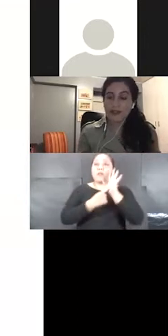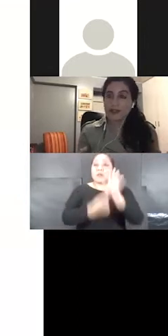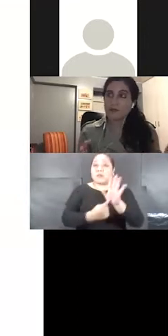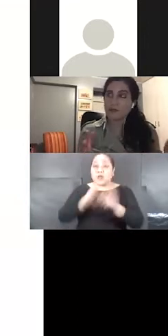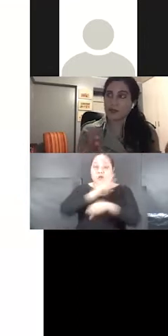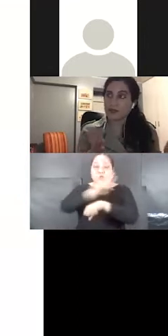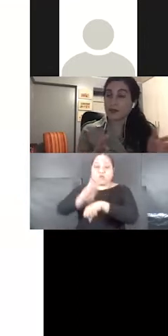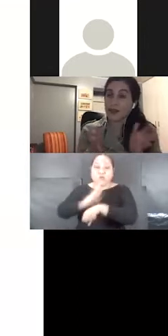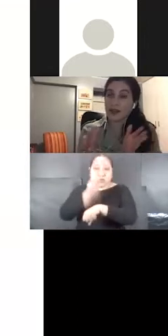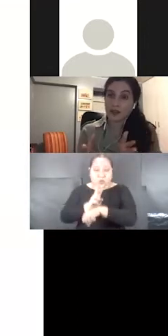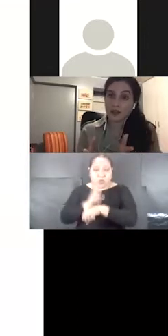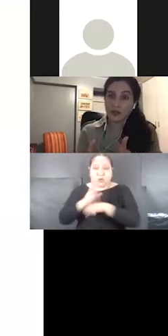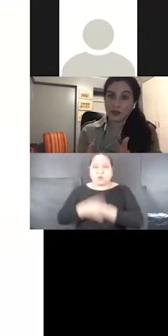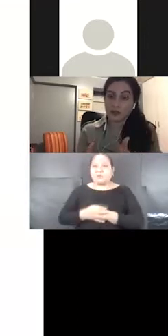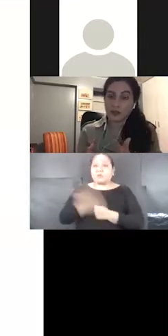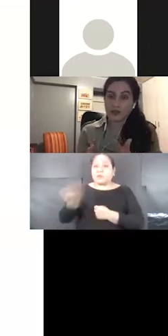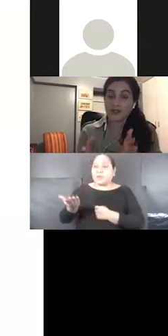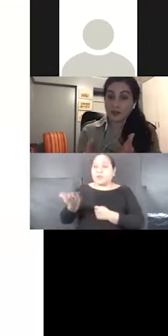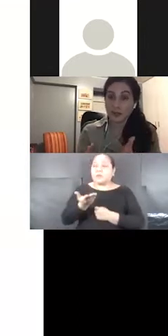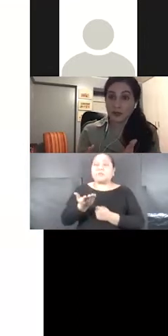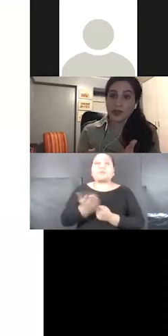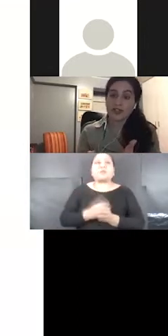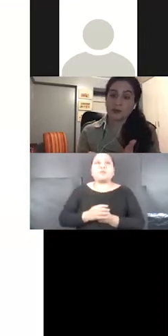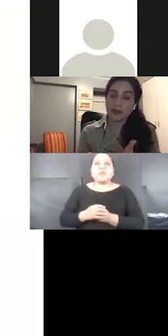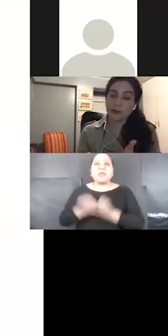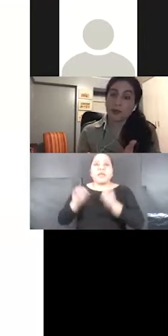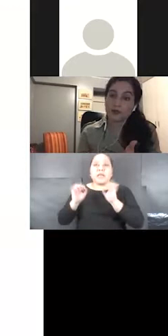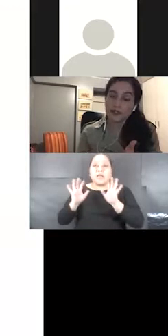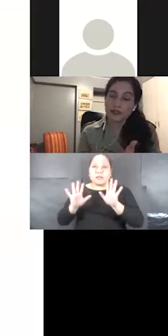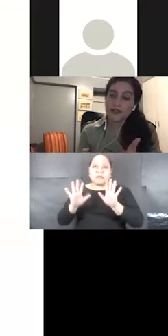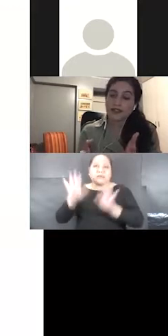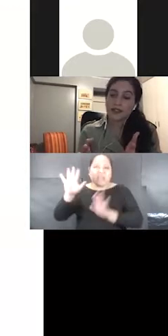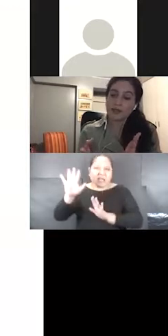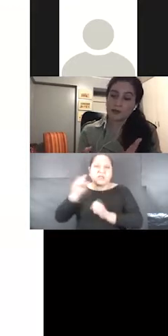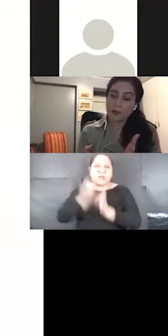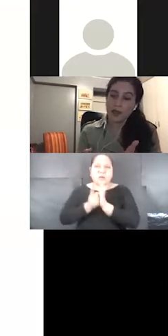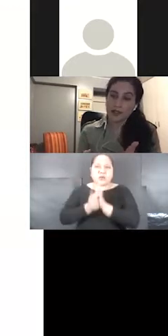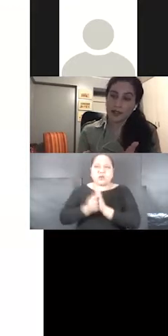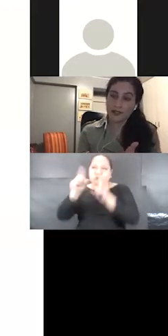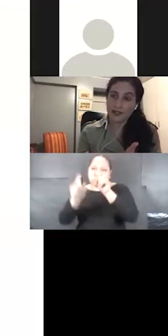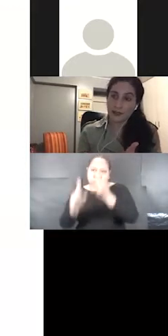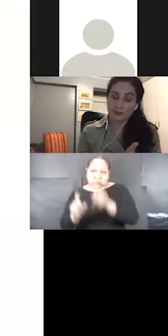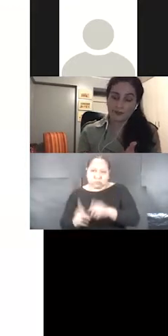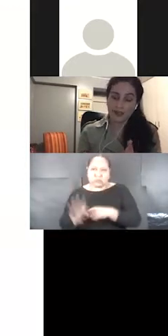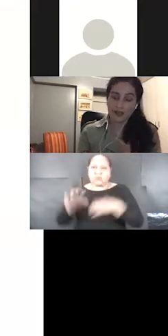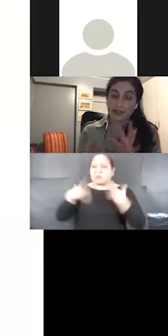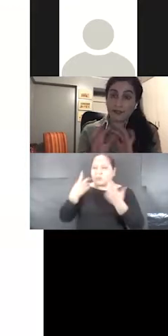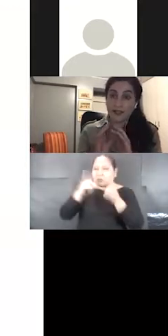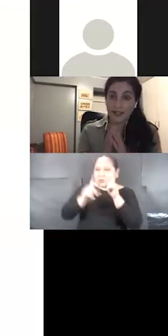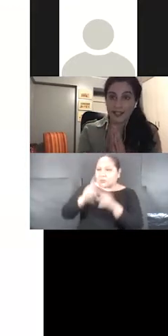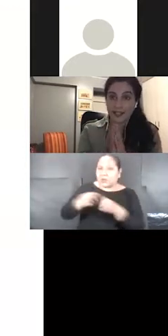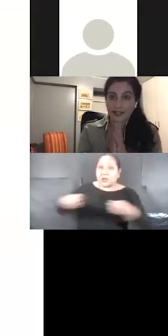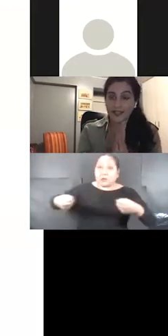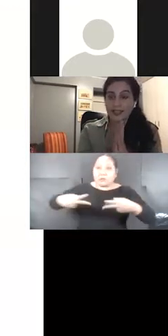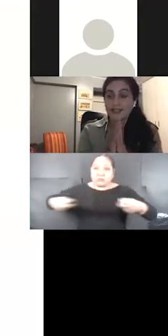horas y se van a dejar los últimos 15 minutos al final para preguntas que les pedimos puedan ir haciendo a través